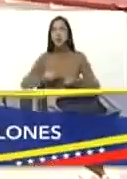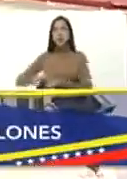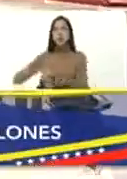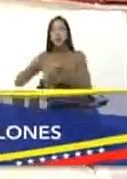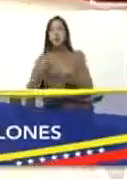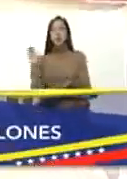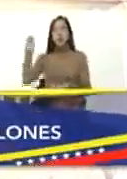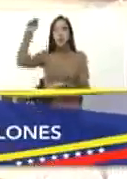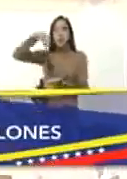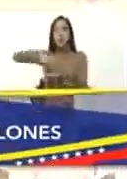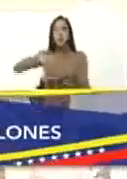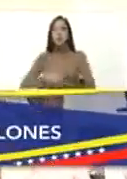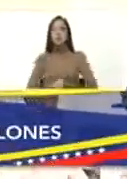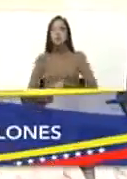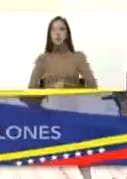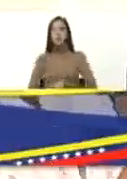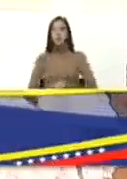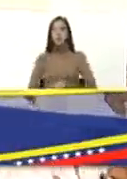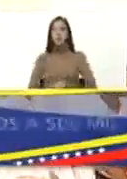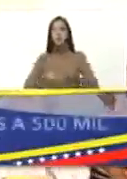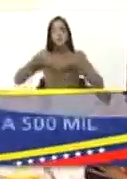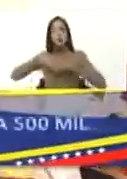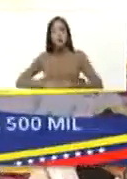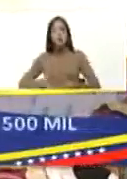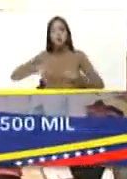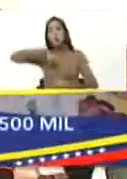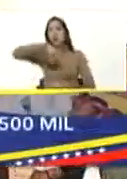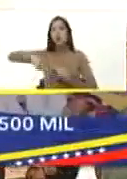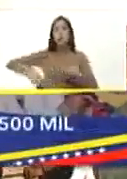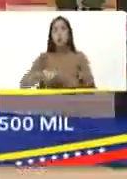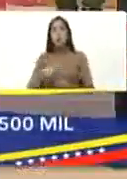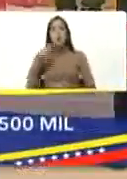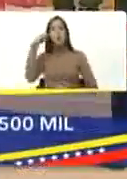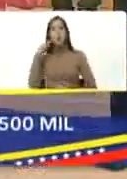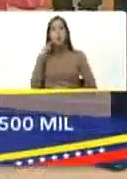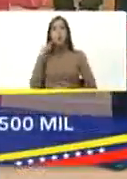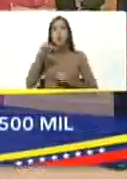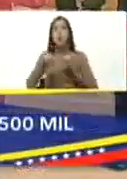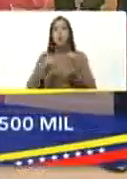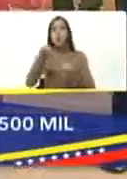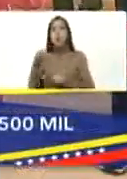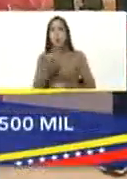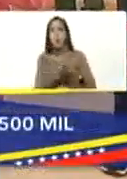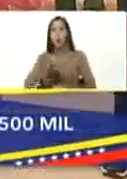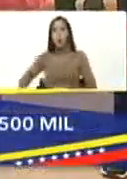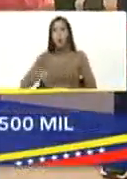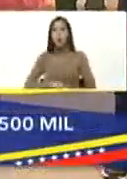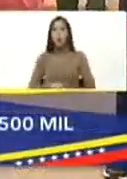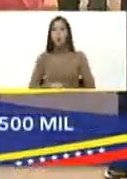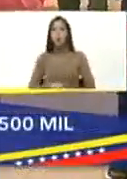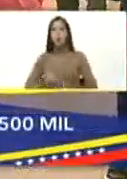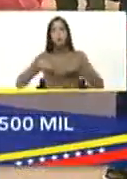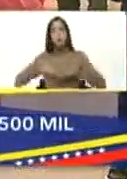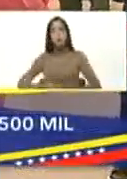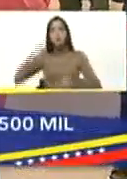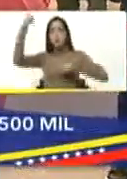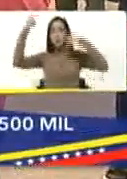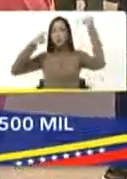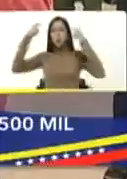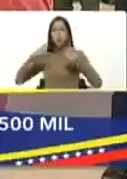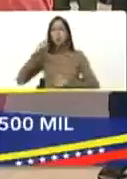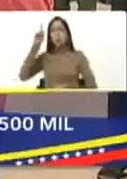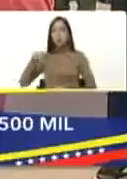Aragua, cuna de la revolución bolivariana del siglo XXI, cuna de nuestro comandante